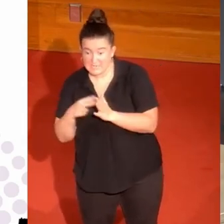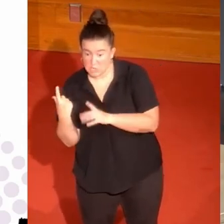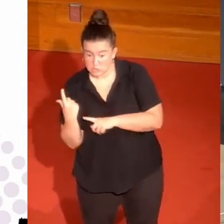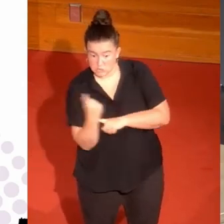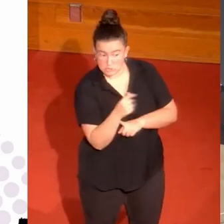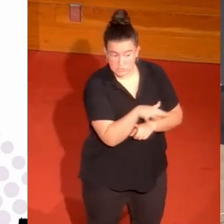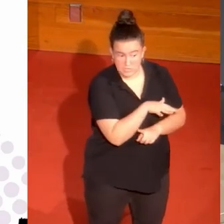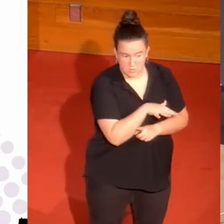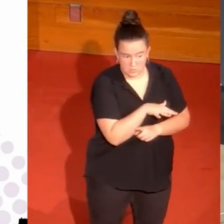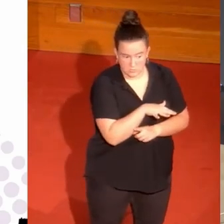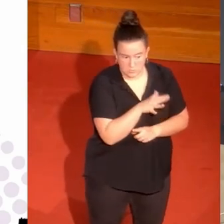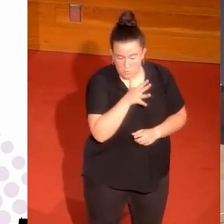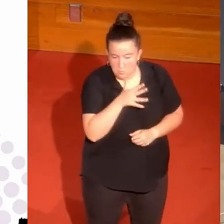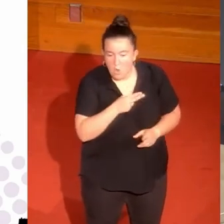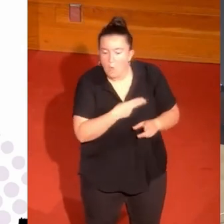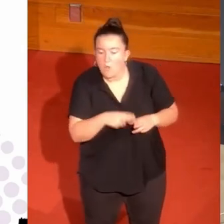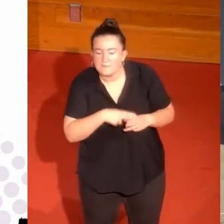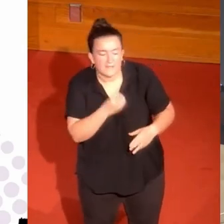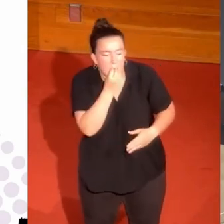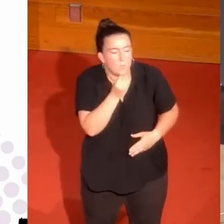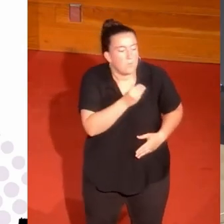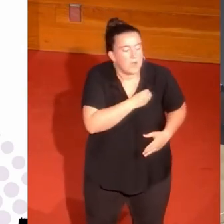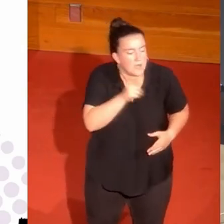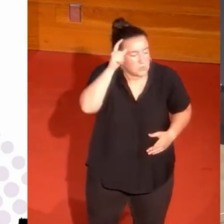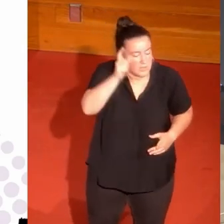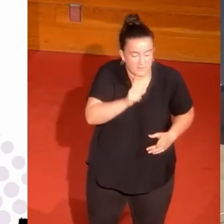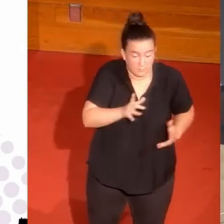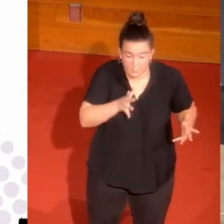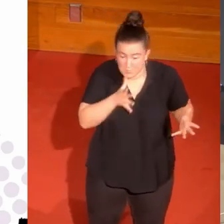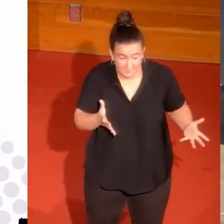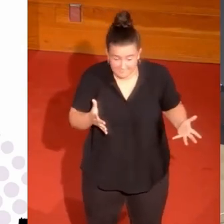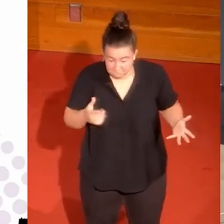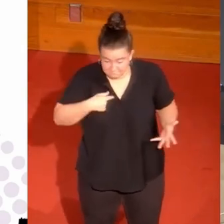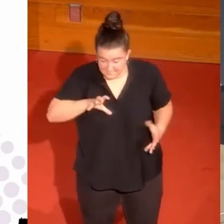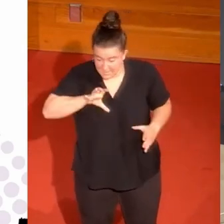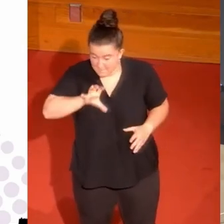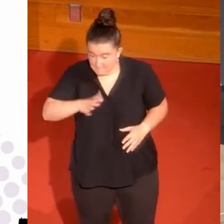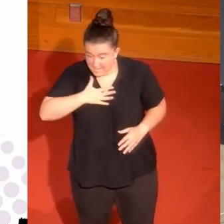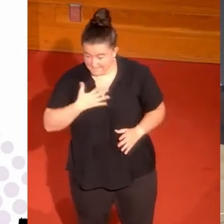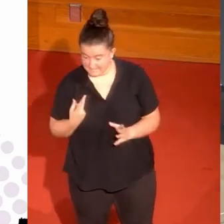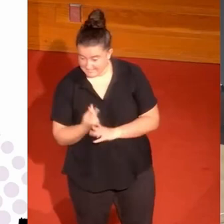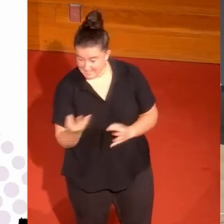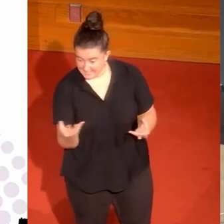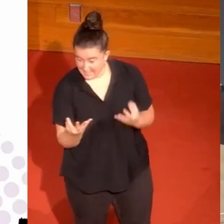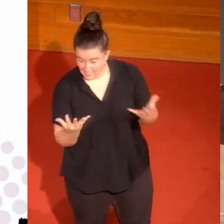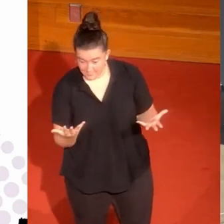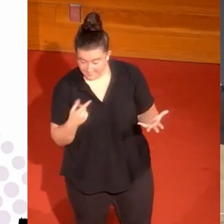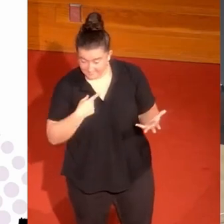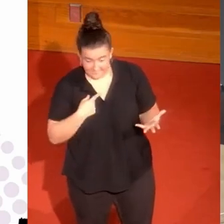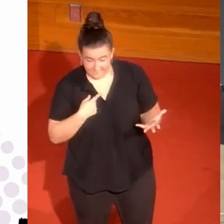por una política bondadosa de Turquía sino que no le queda más remedio que eh cuando la la la